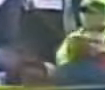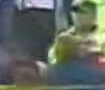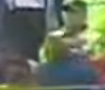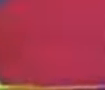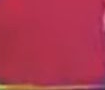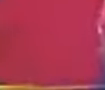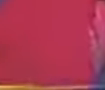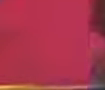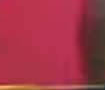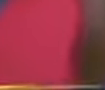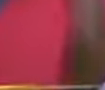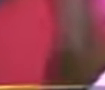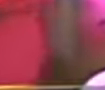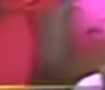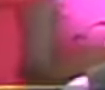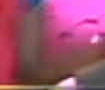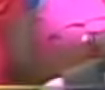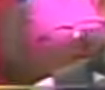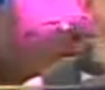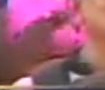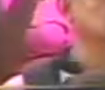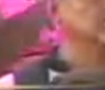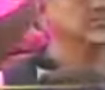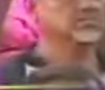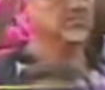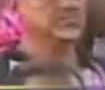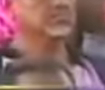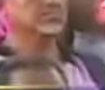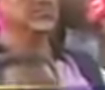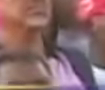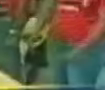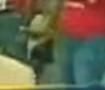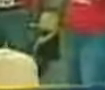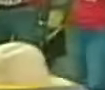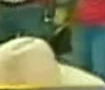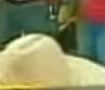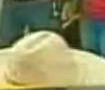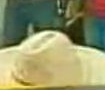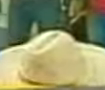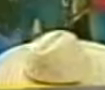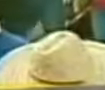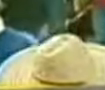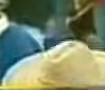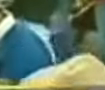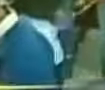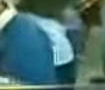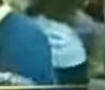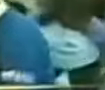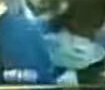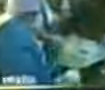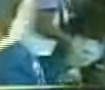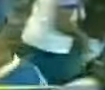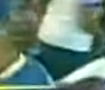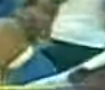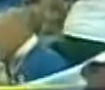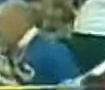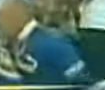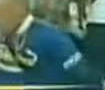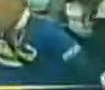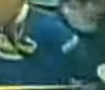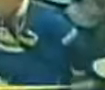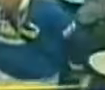vive en esta gran actividad emotiva. Feliz tarde para todos y todas. Un abrazo.